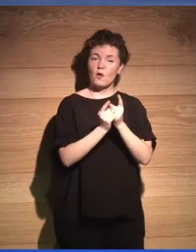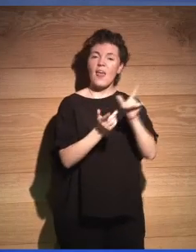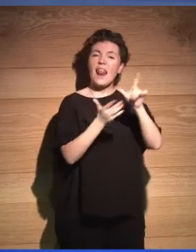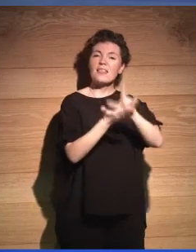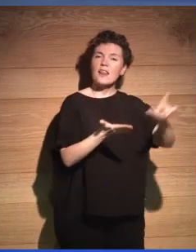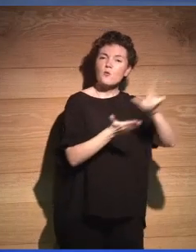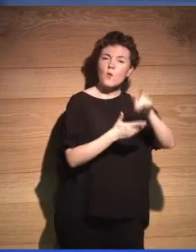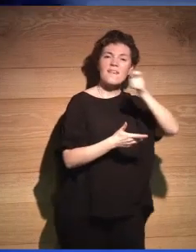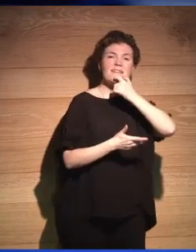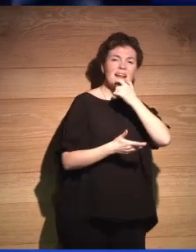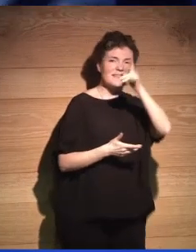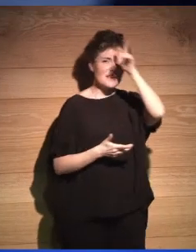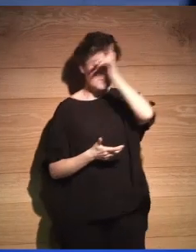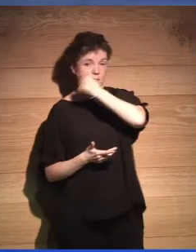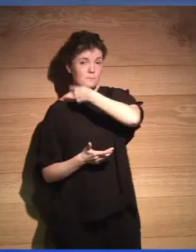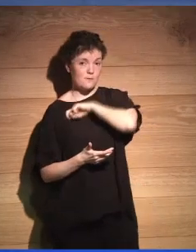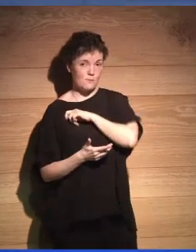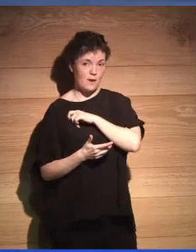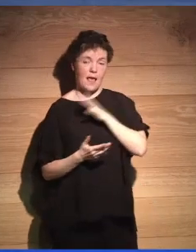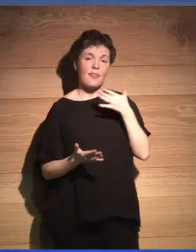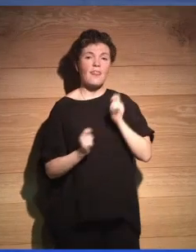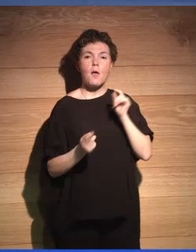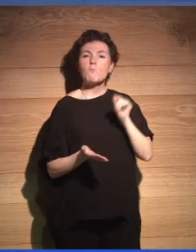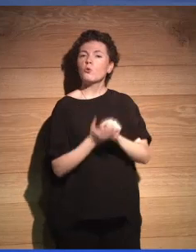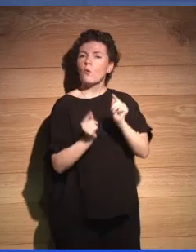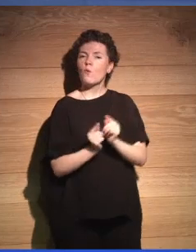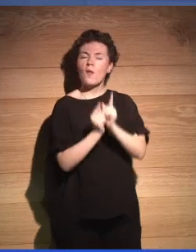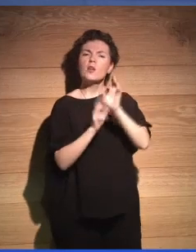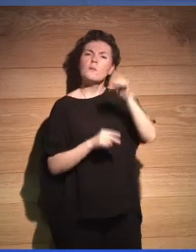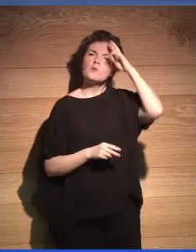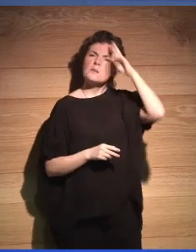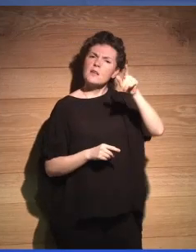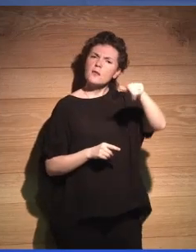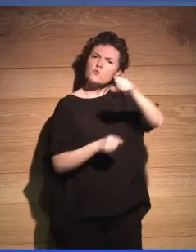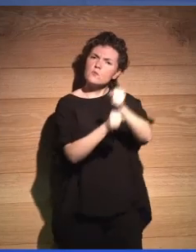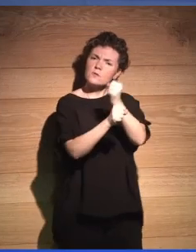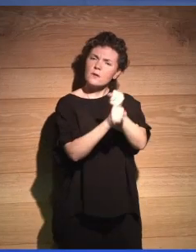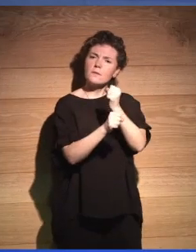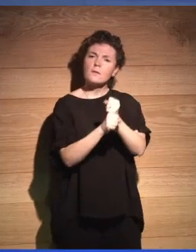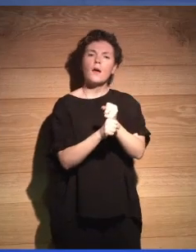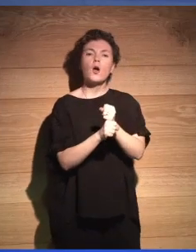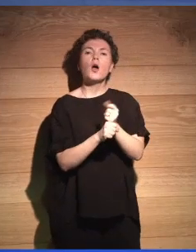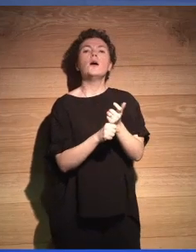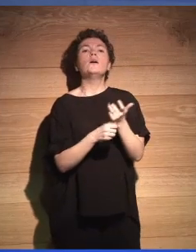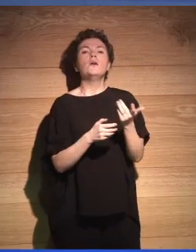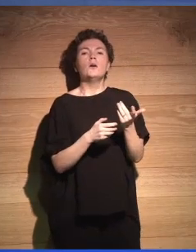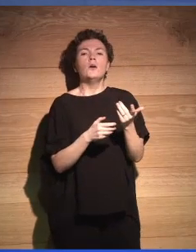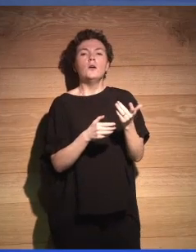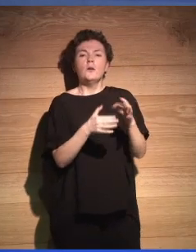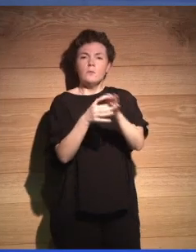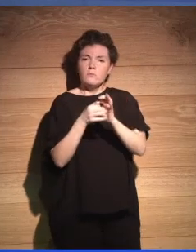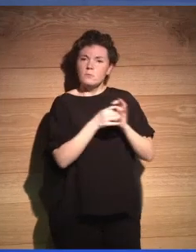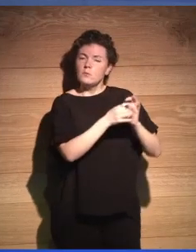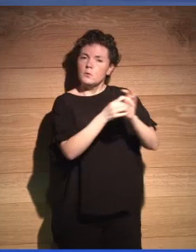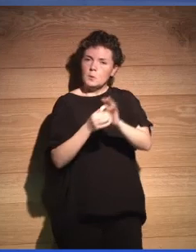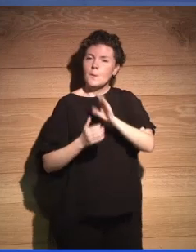inglesa, germana y española. Y también muy respetada en su campo y con una correspondencia bastante